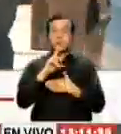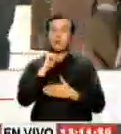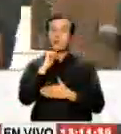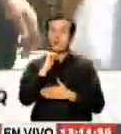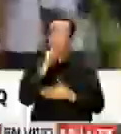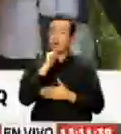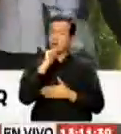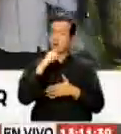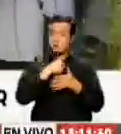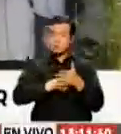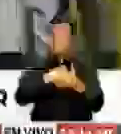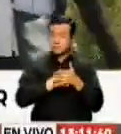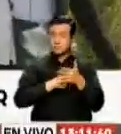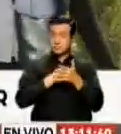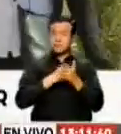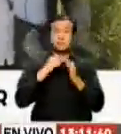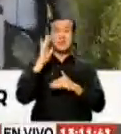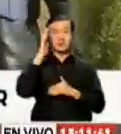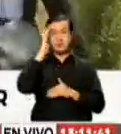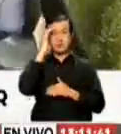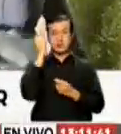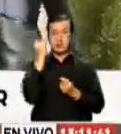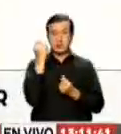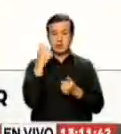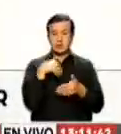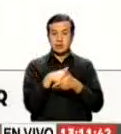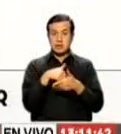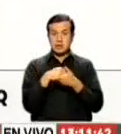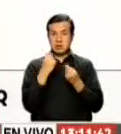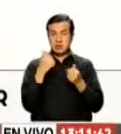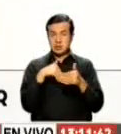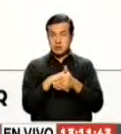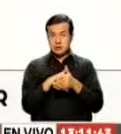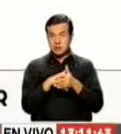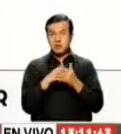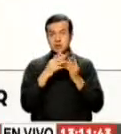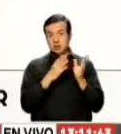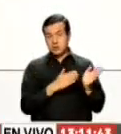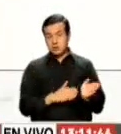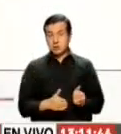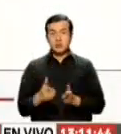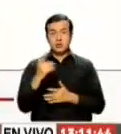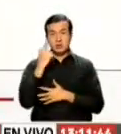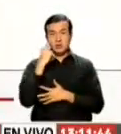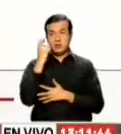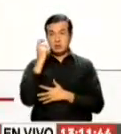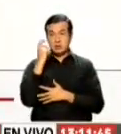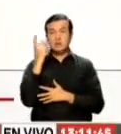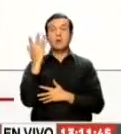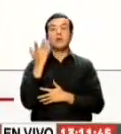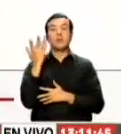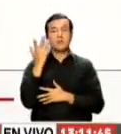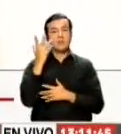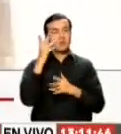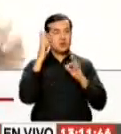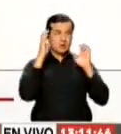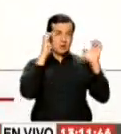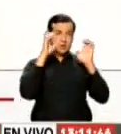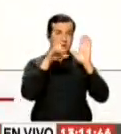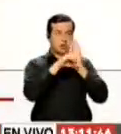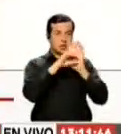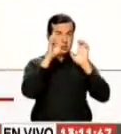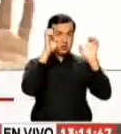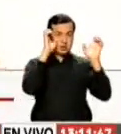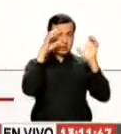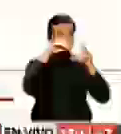grandes desafíos, pues preocupa que se limiten recursos. Las leyes generan y tienen necesidad de traducirse en políticas públicas. Una